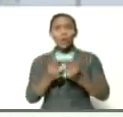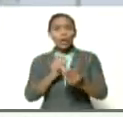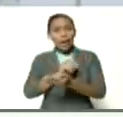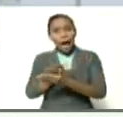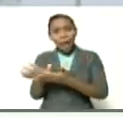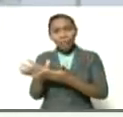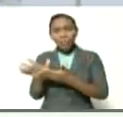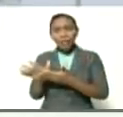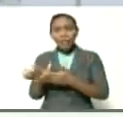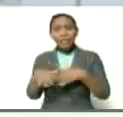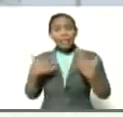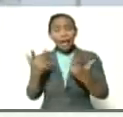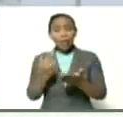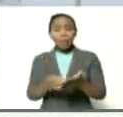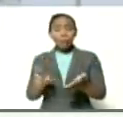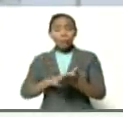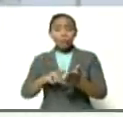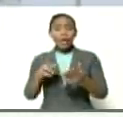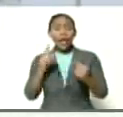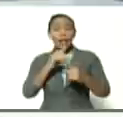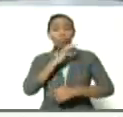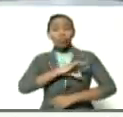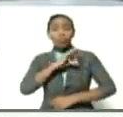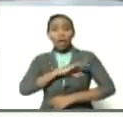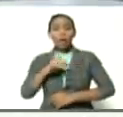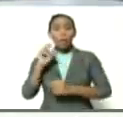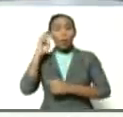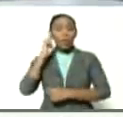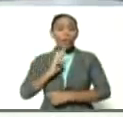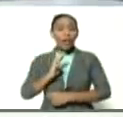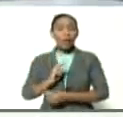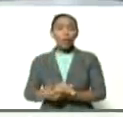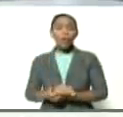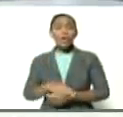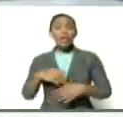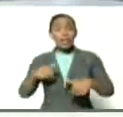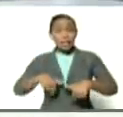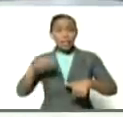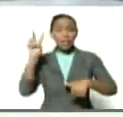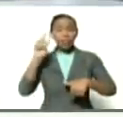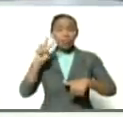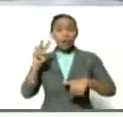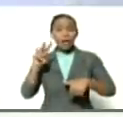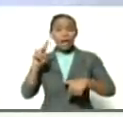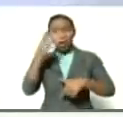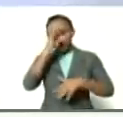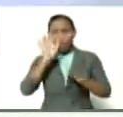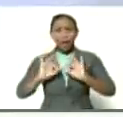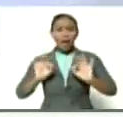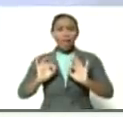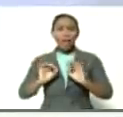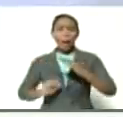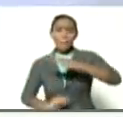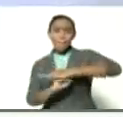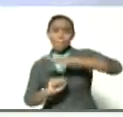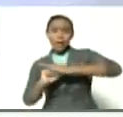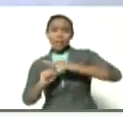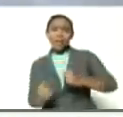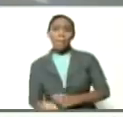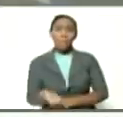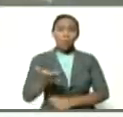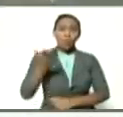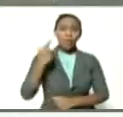gratuita que reivindica el socialismo bolivariano y que en Venezuela, sin duda alguna, ha sido el pilar fundamental